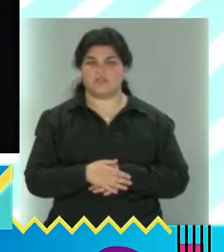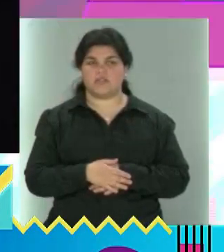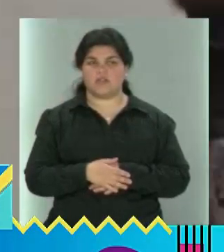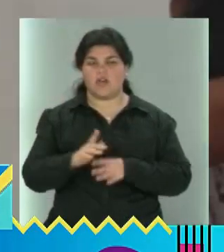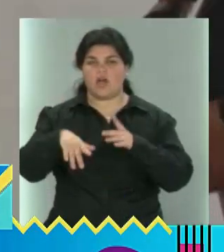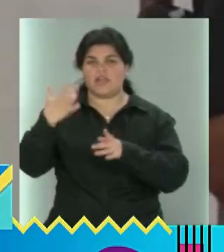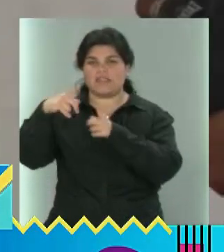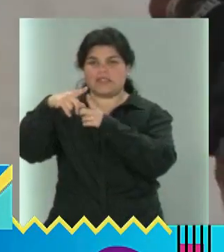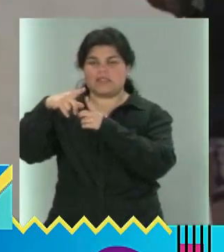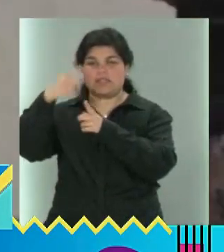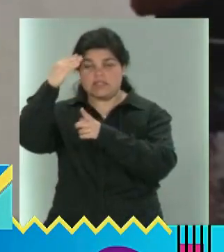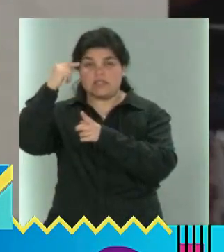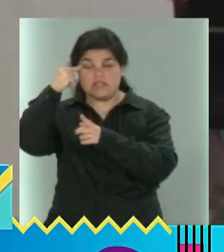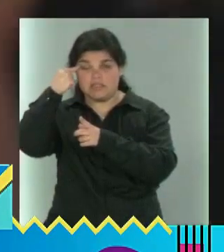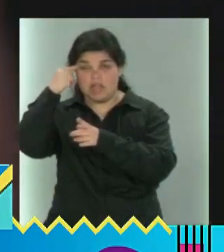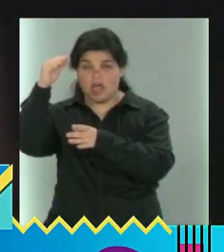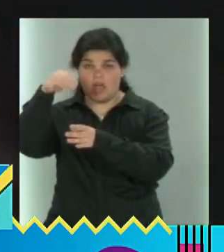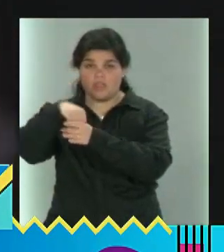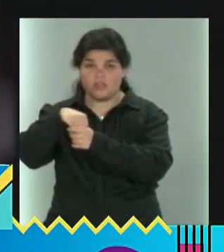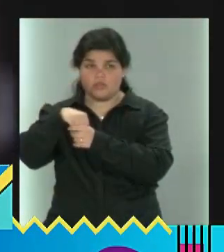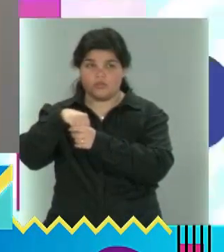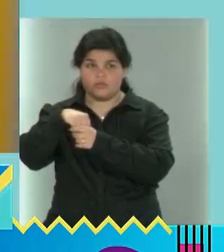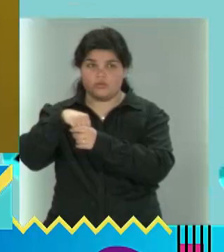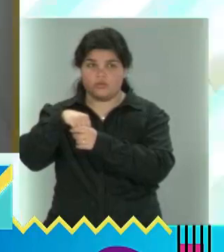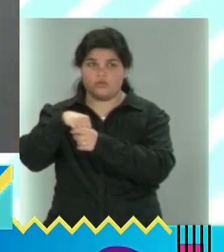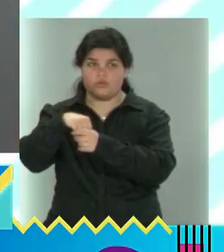Kung Fu, pero dentro de China se llama